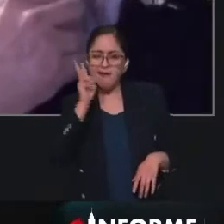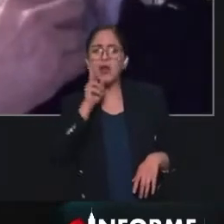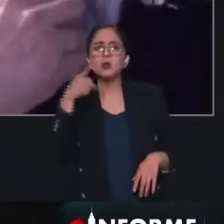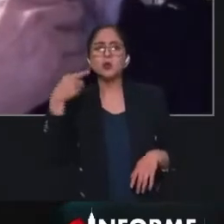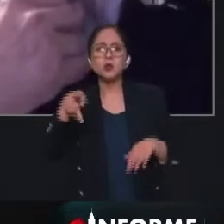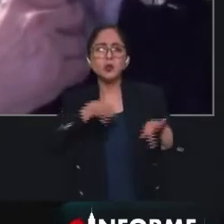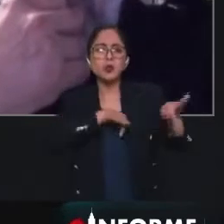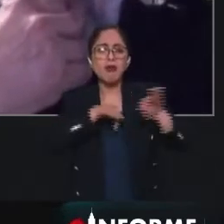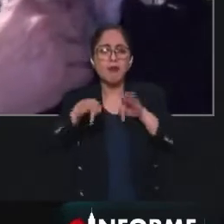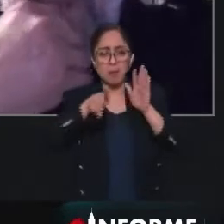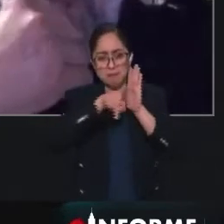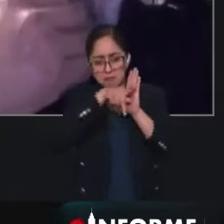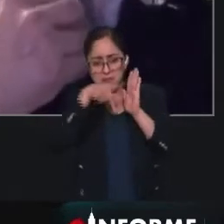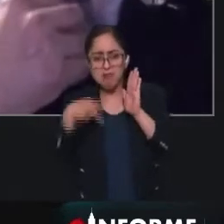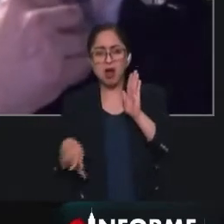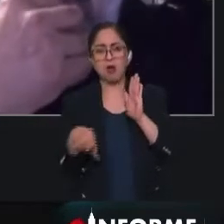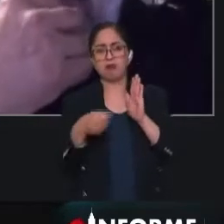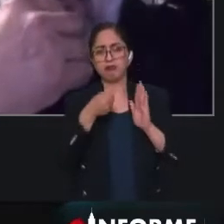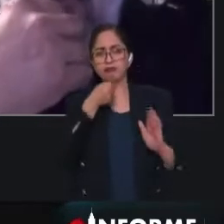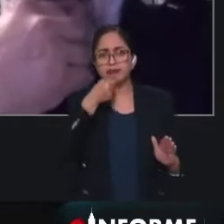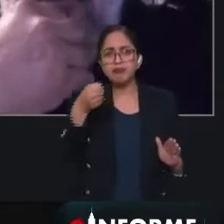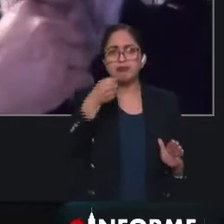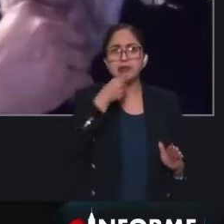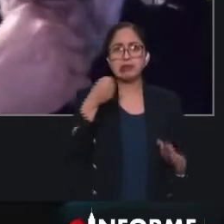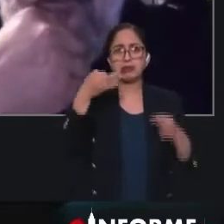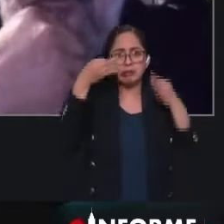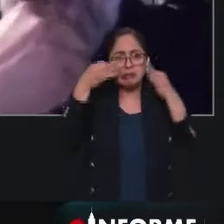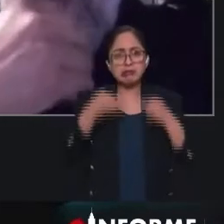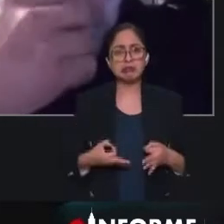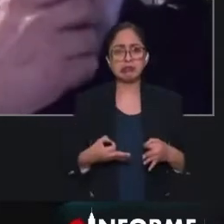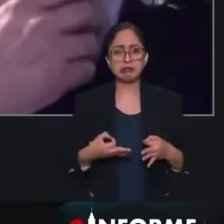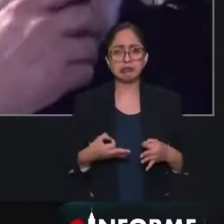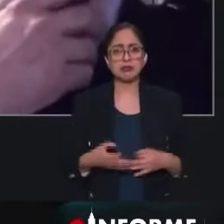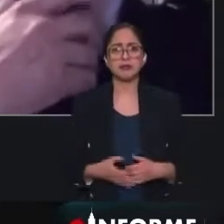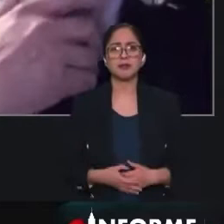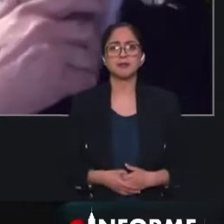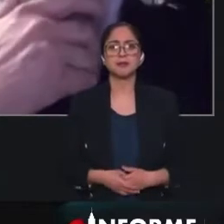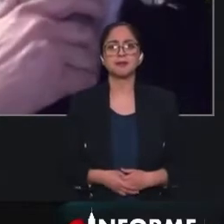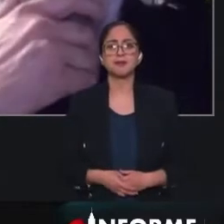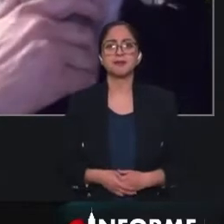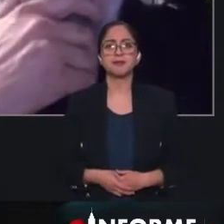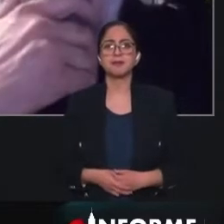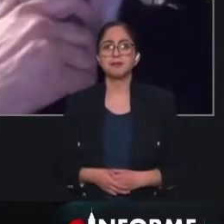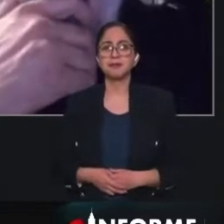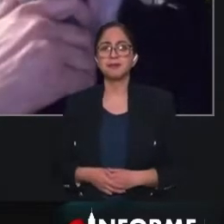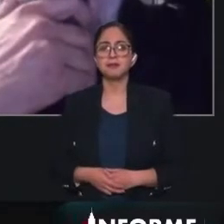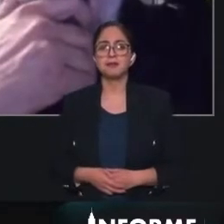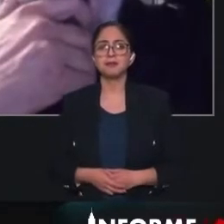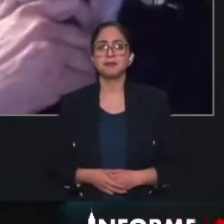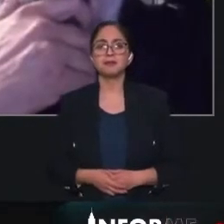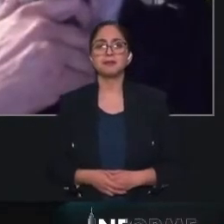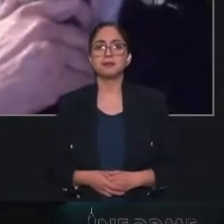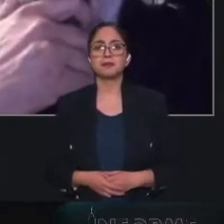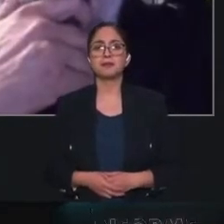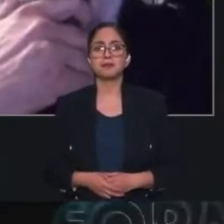al periodismo real. ¿Qué dirías, Pedro Miguel, de